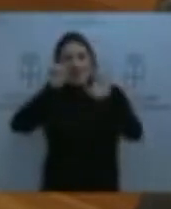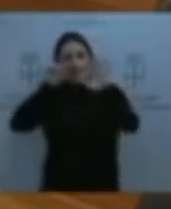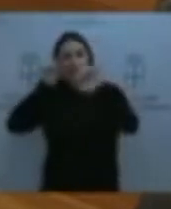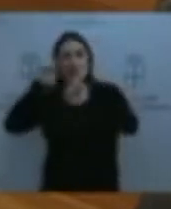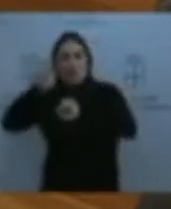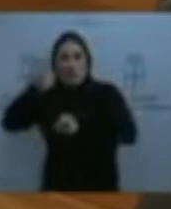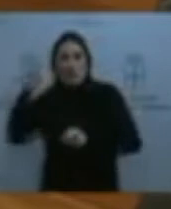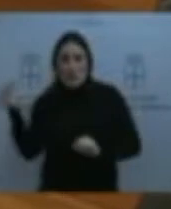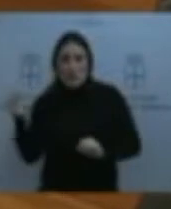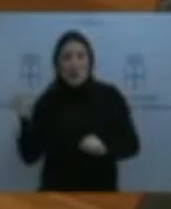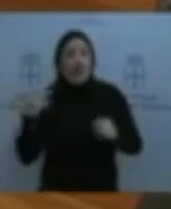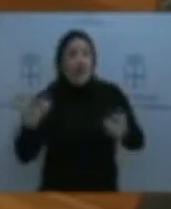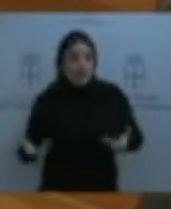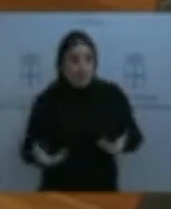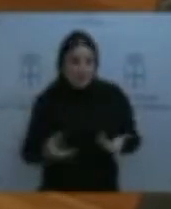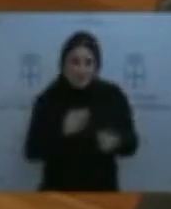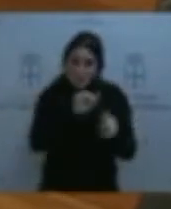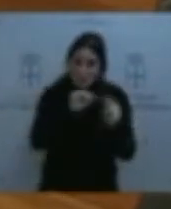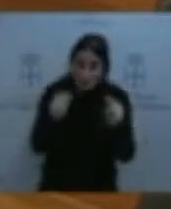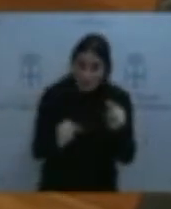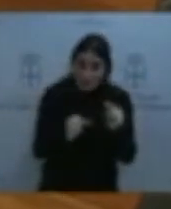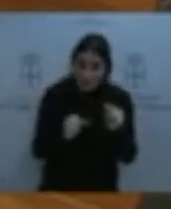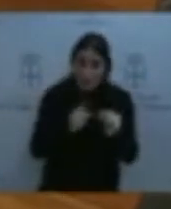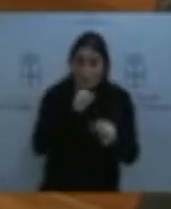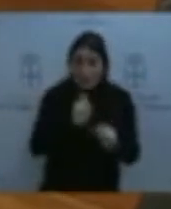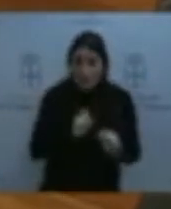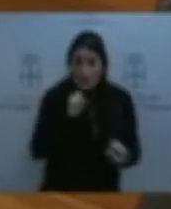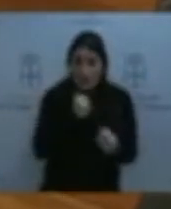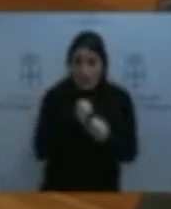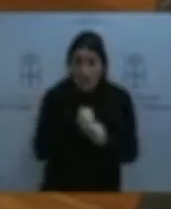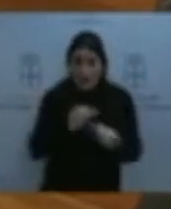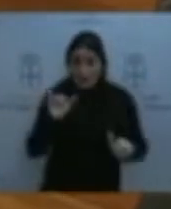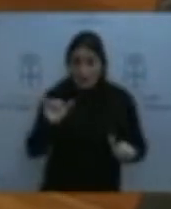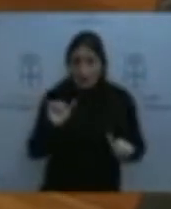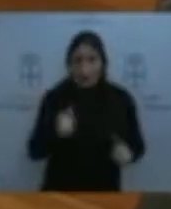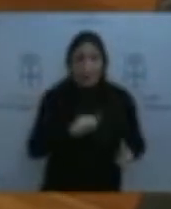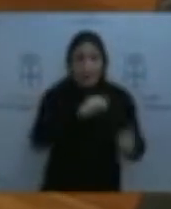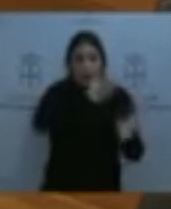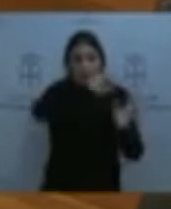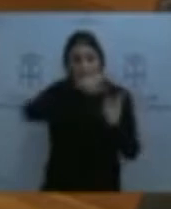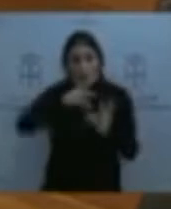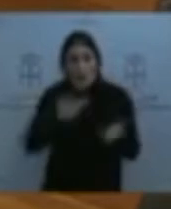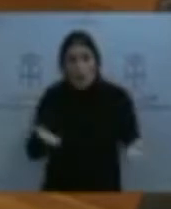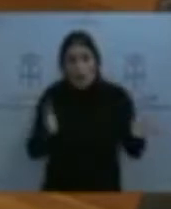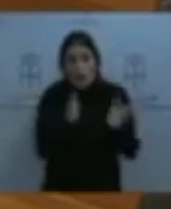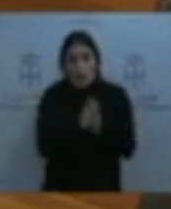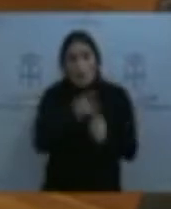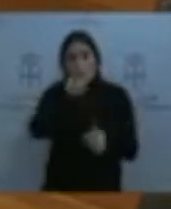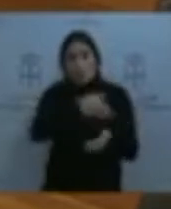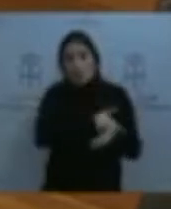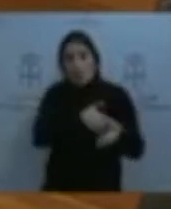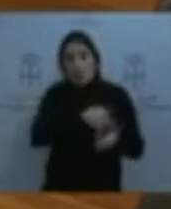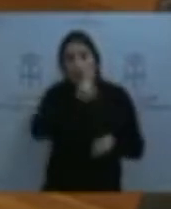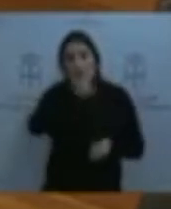modo, podemos decir que el déficit de la Fundación asciende a la suma de ambas cantidades, o sea,